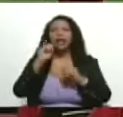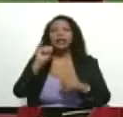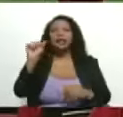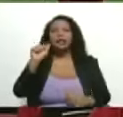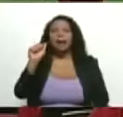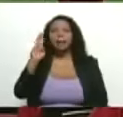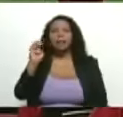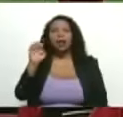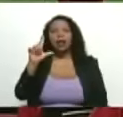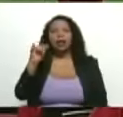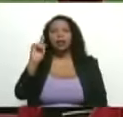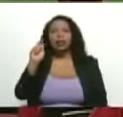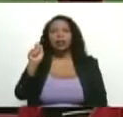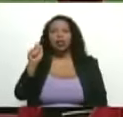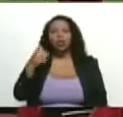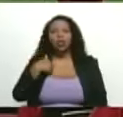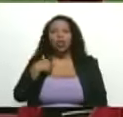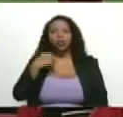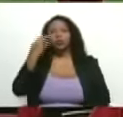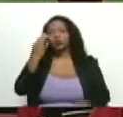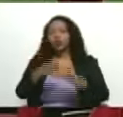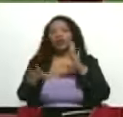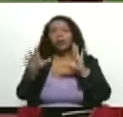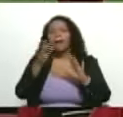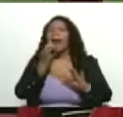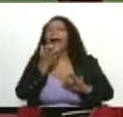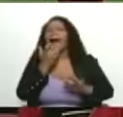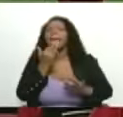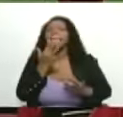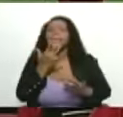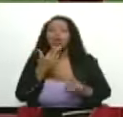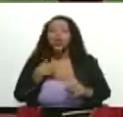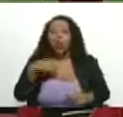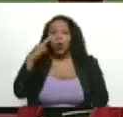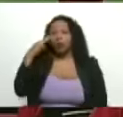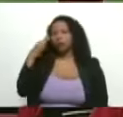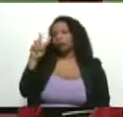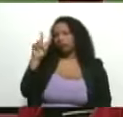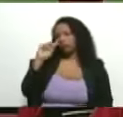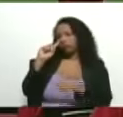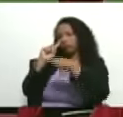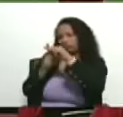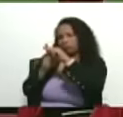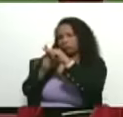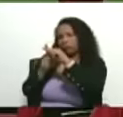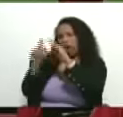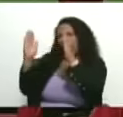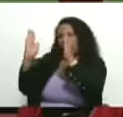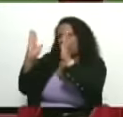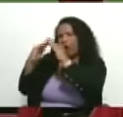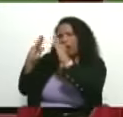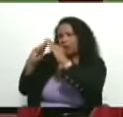Y de repente yo veo que a la casa de... Voy a usar